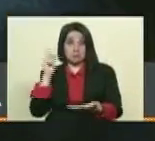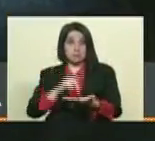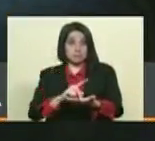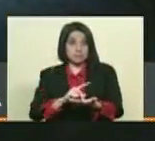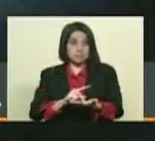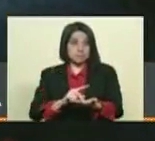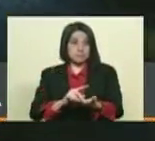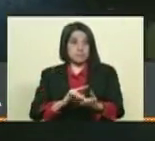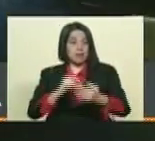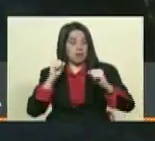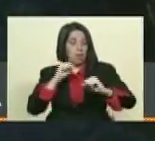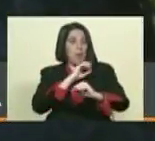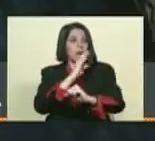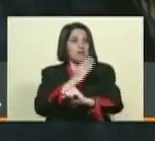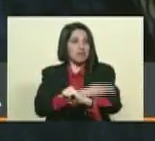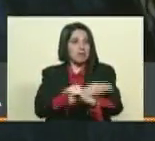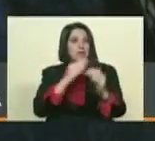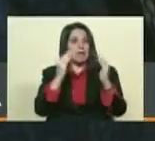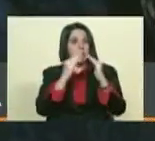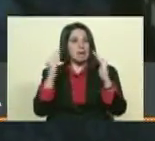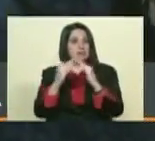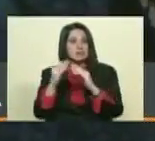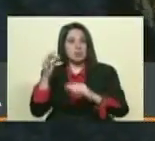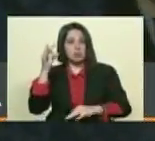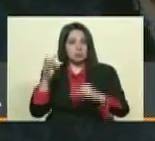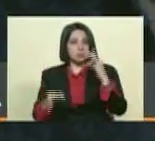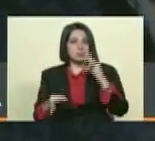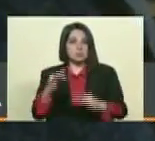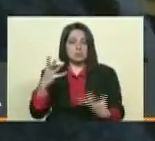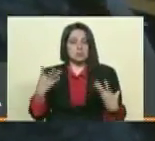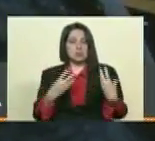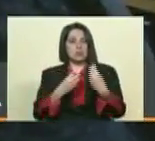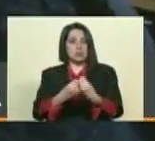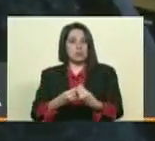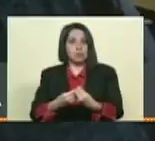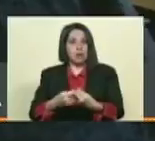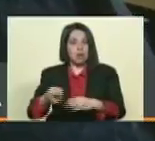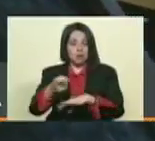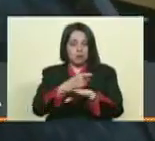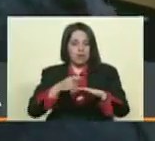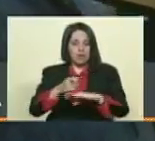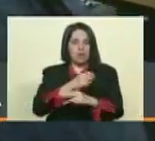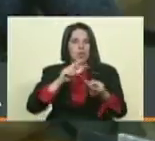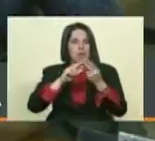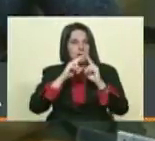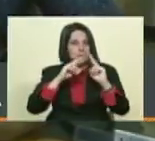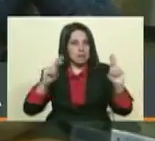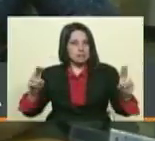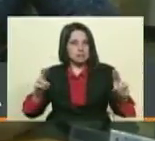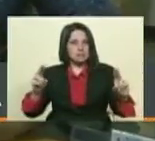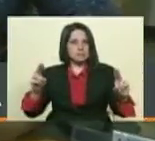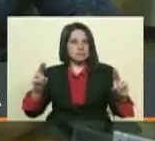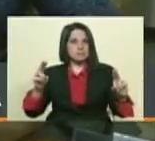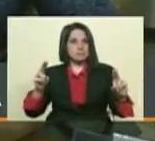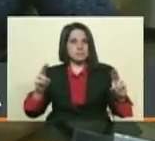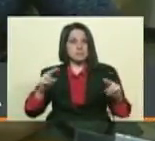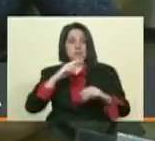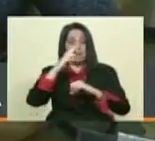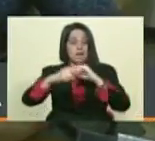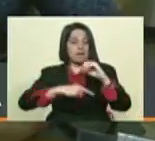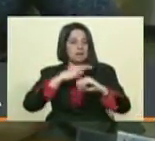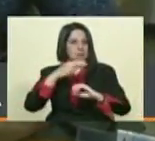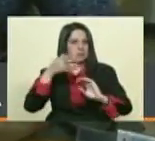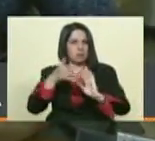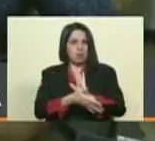aquí a fortalecer el eje de las casas de justicia junto al gobernador de La Paz, junto a nuestro gobernador Héctor Rodríguez, que